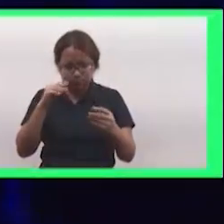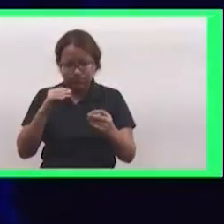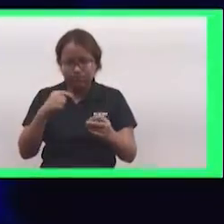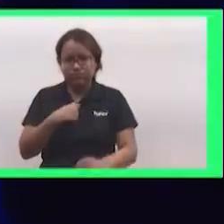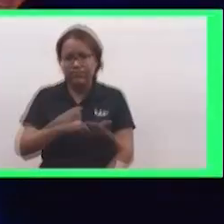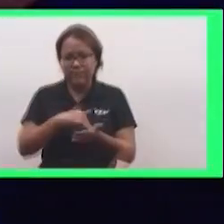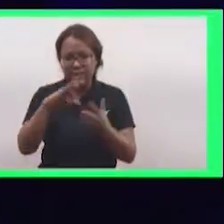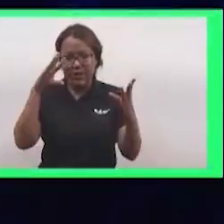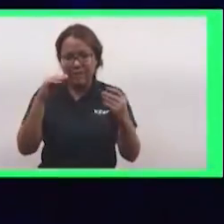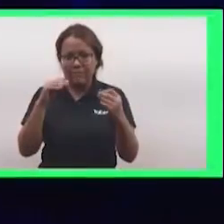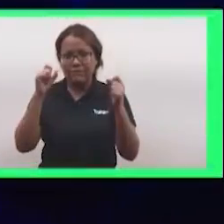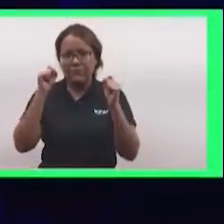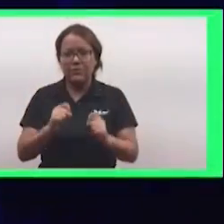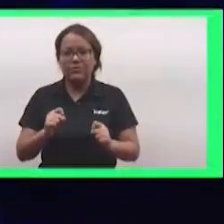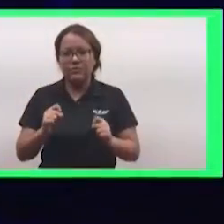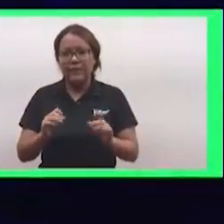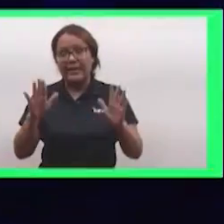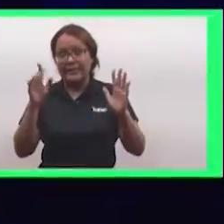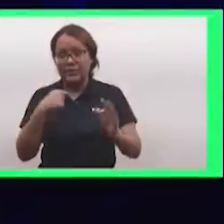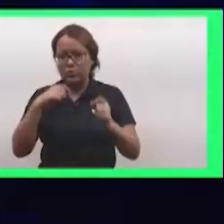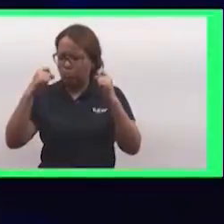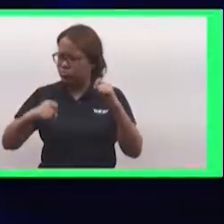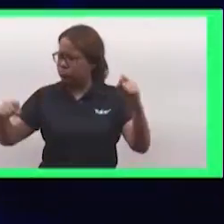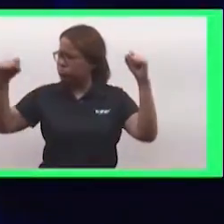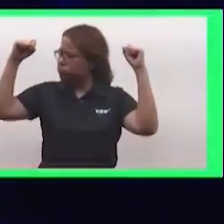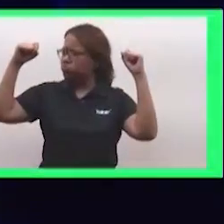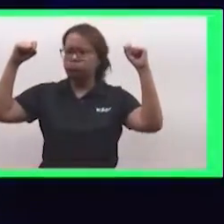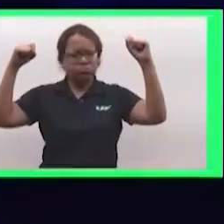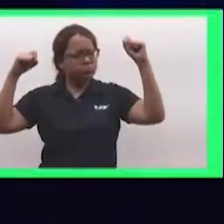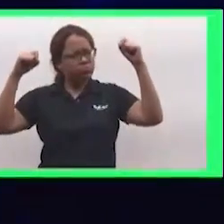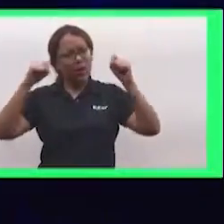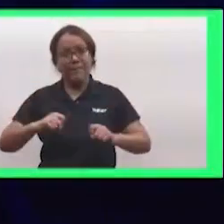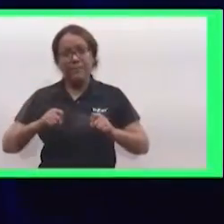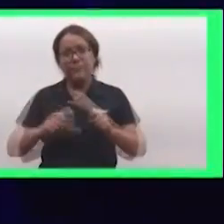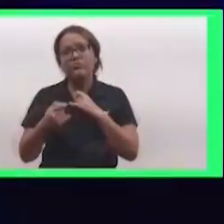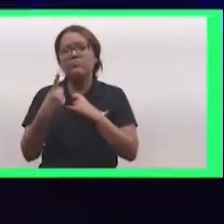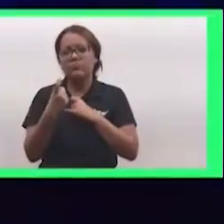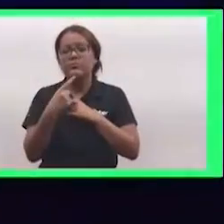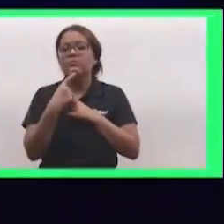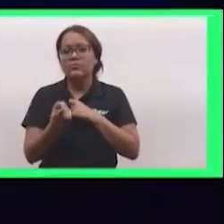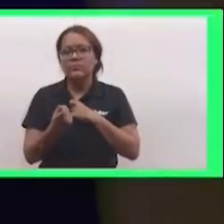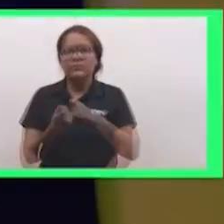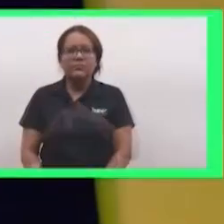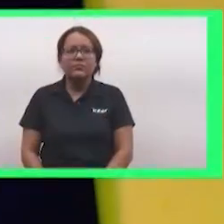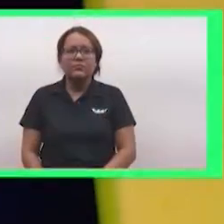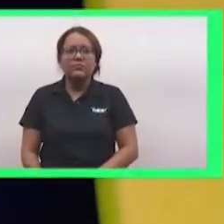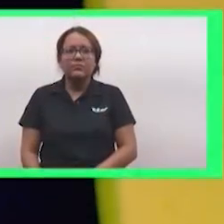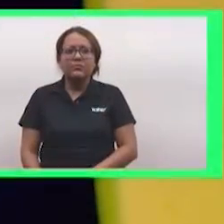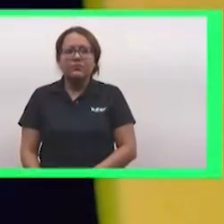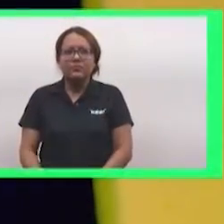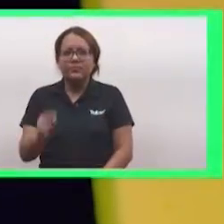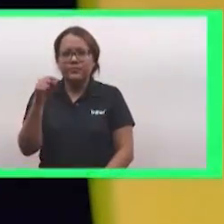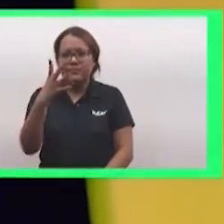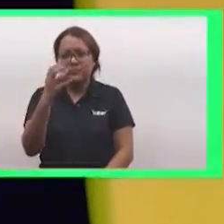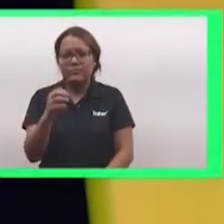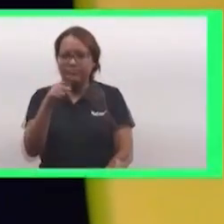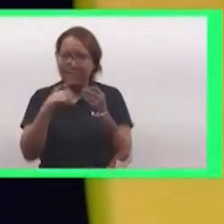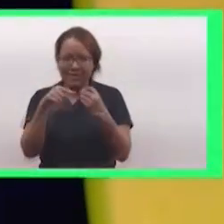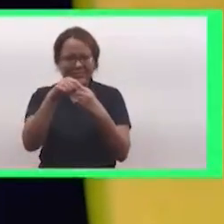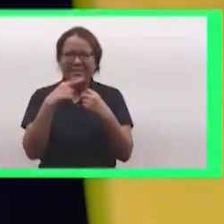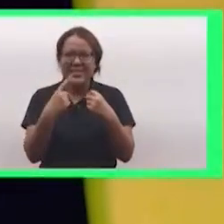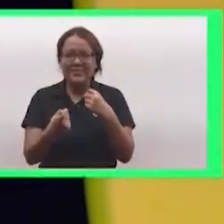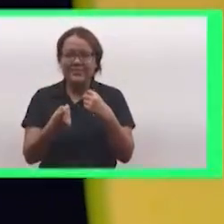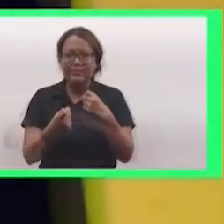puedo hablar con mi enemigo, si puedo activar mis fortalezas, lo último que nos falta el día de hoy es que hablemos con Dios. ¿Con quién hablamos entonces en el